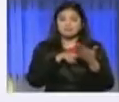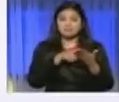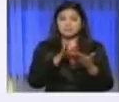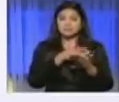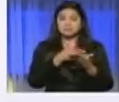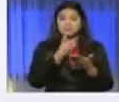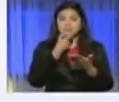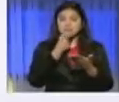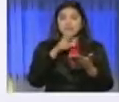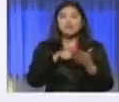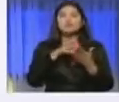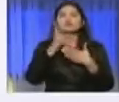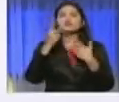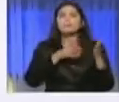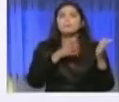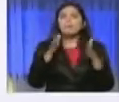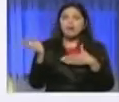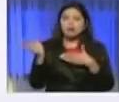Sobre el plan